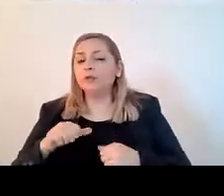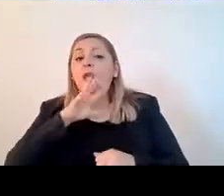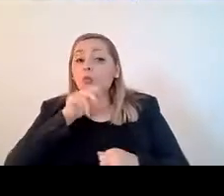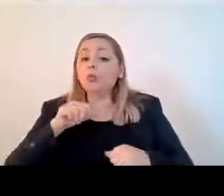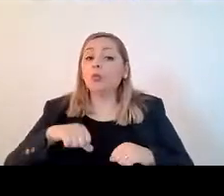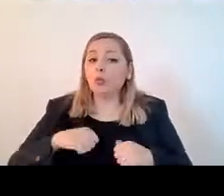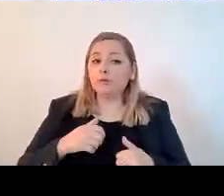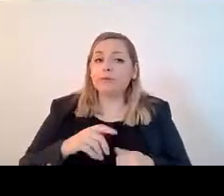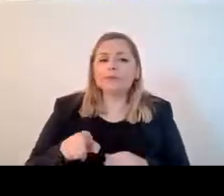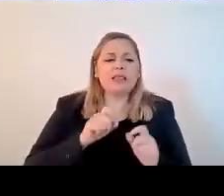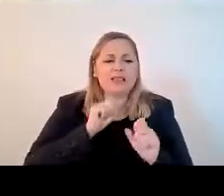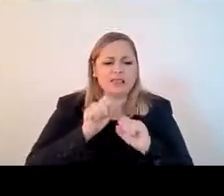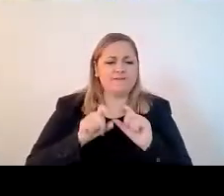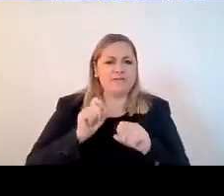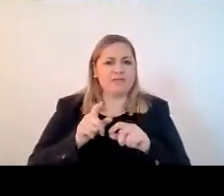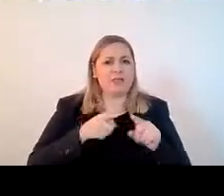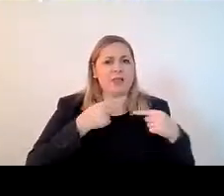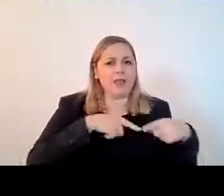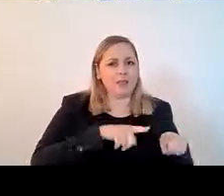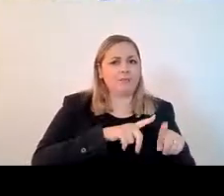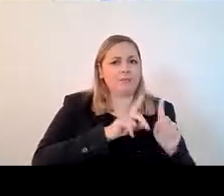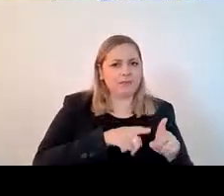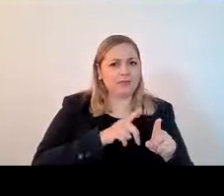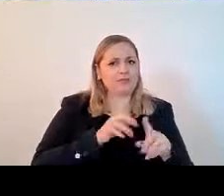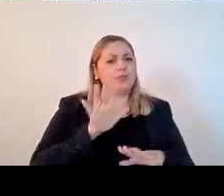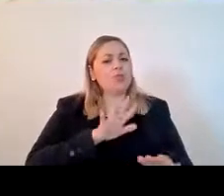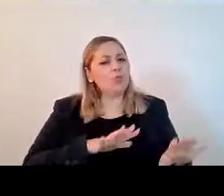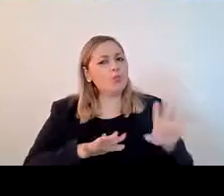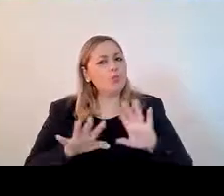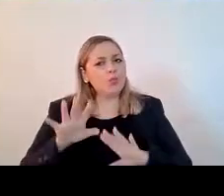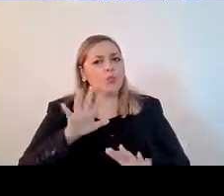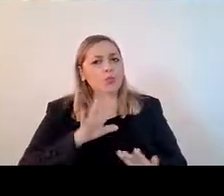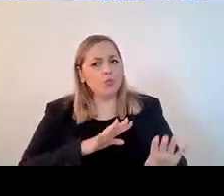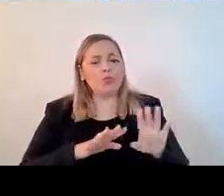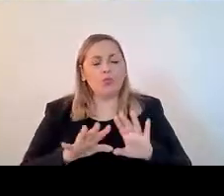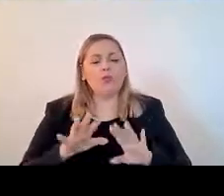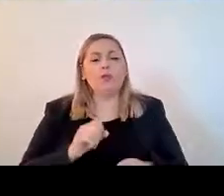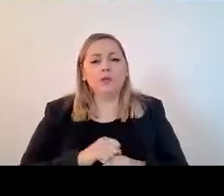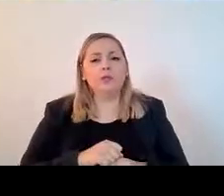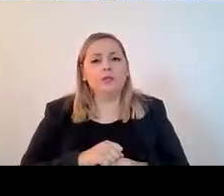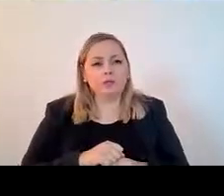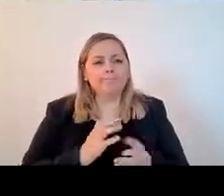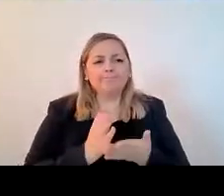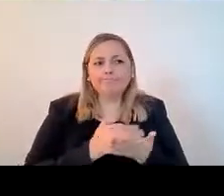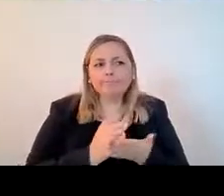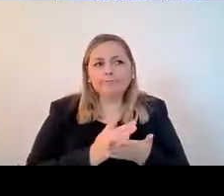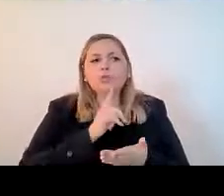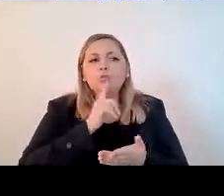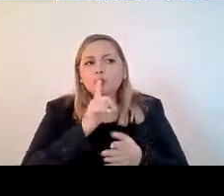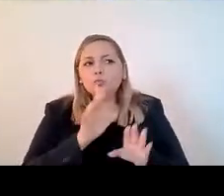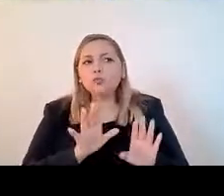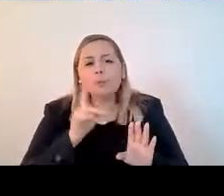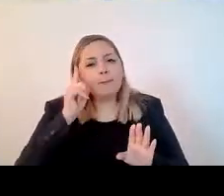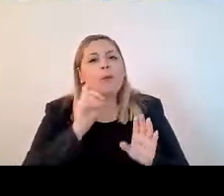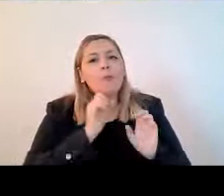se defiende, entonces la pareja tiene que tener mucho tino, mucho cuidado, estrategia muy sutil para